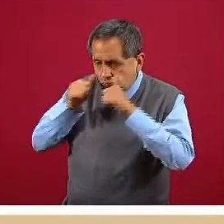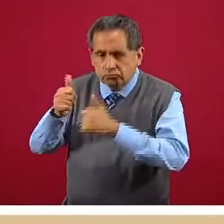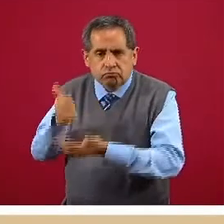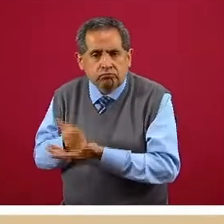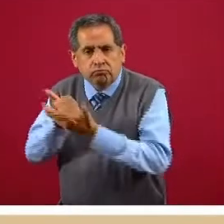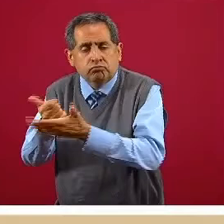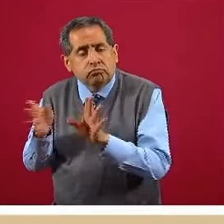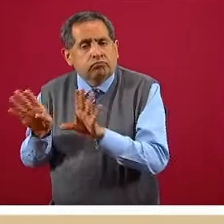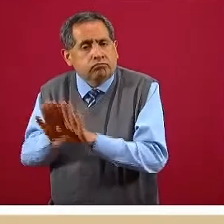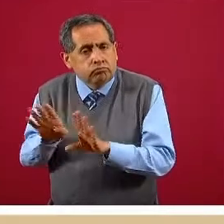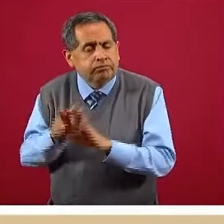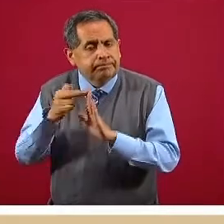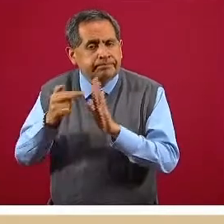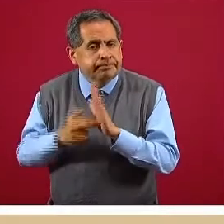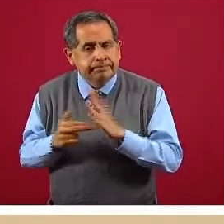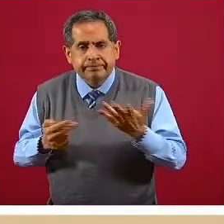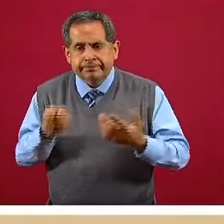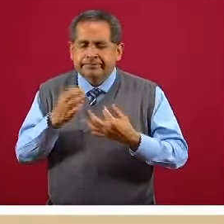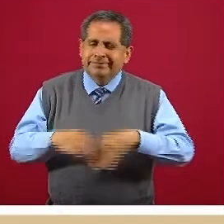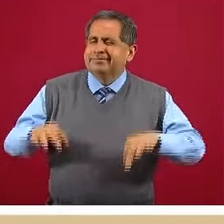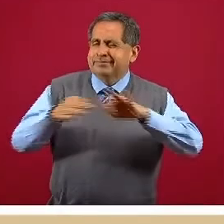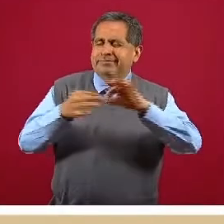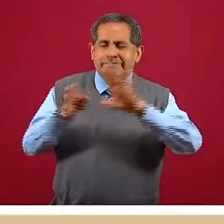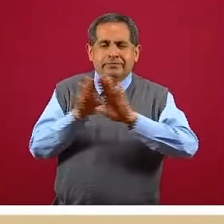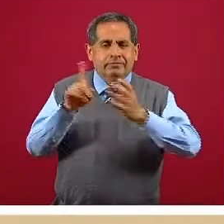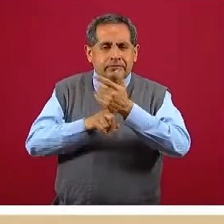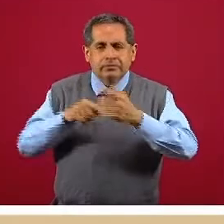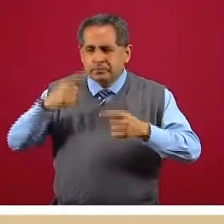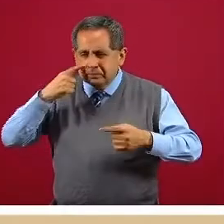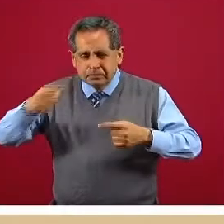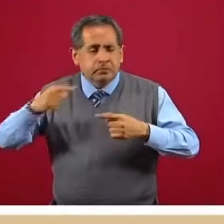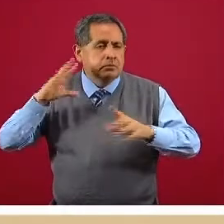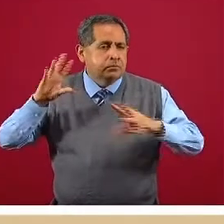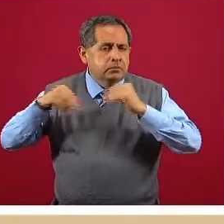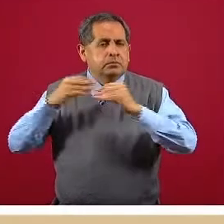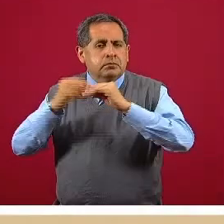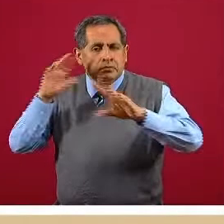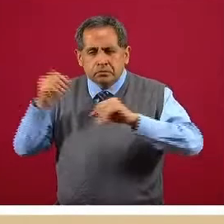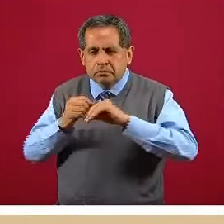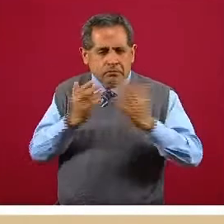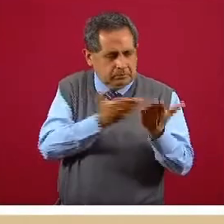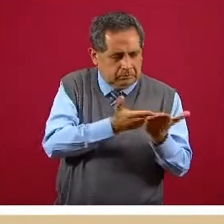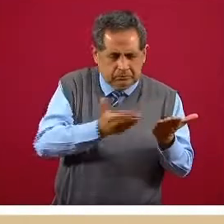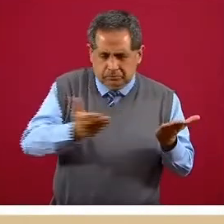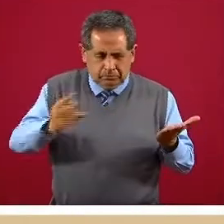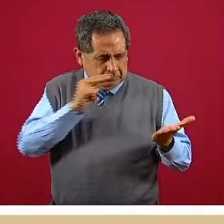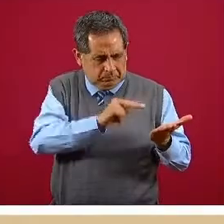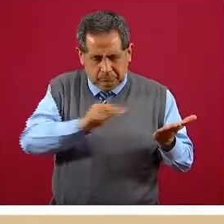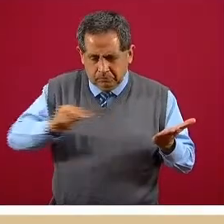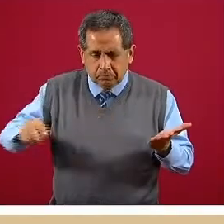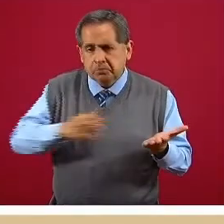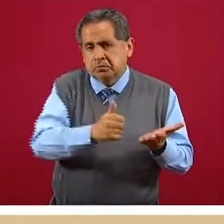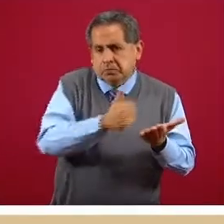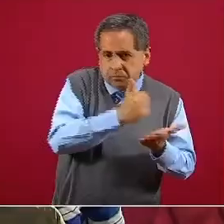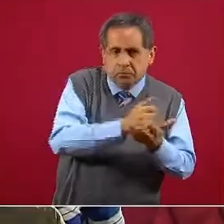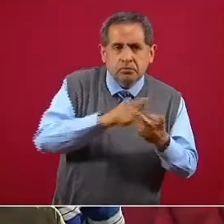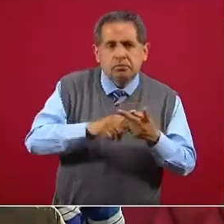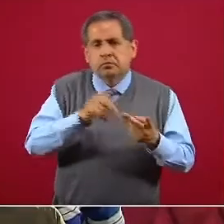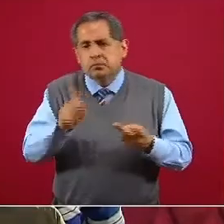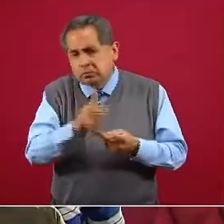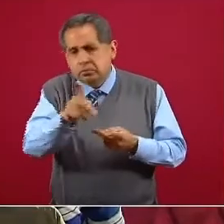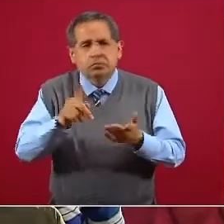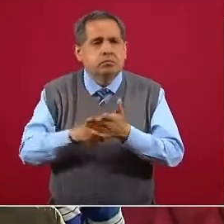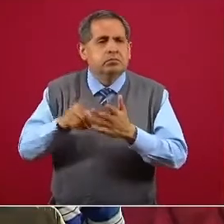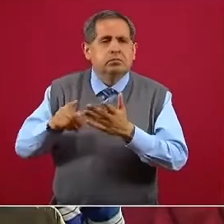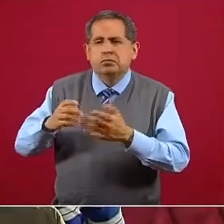la representatividad conforme se vaya juntando la muestra a través de los años va a ser urbano-rural, estatal y por